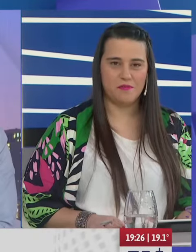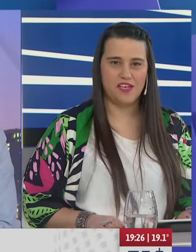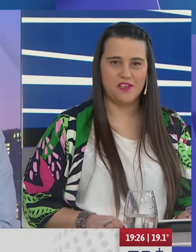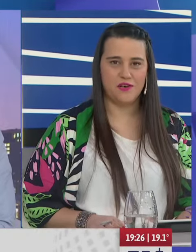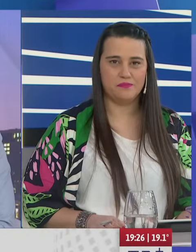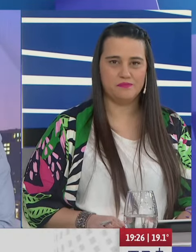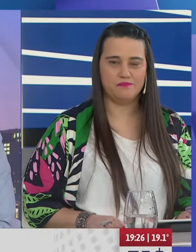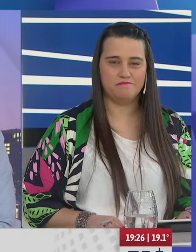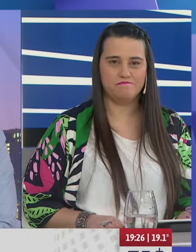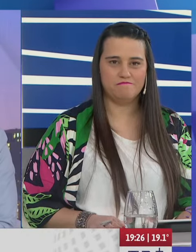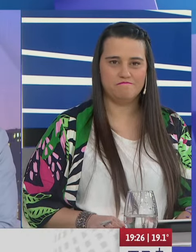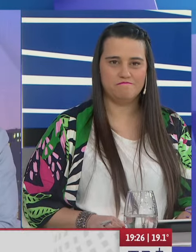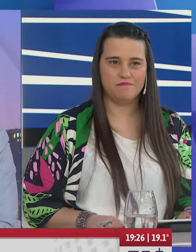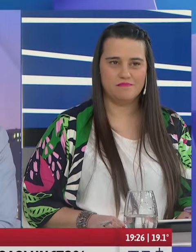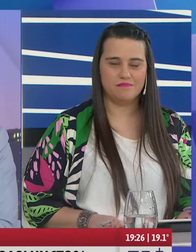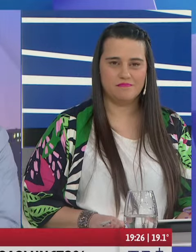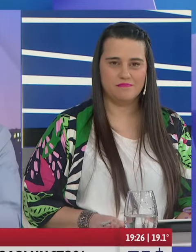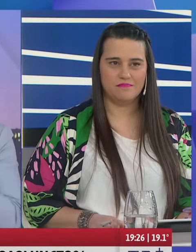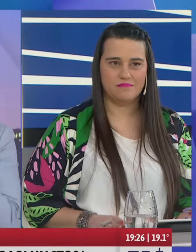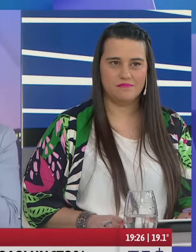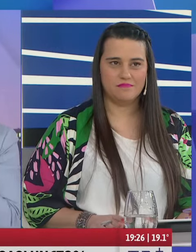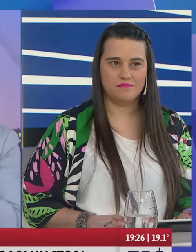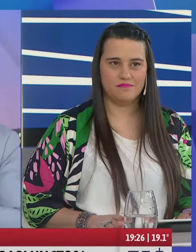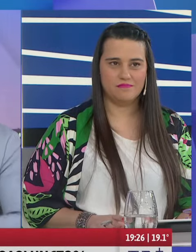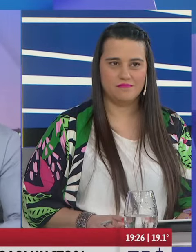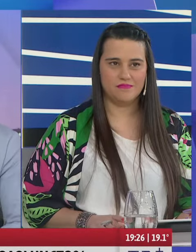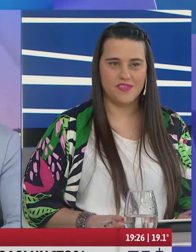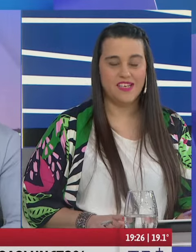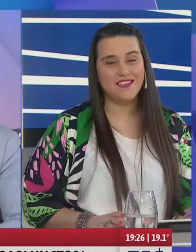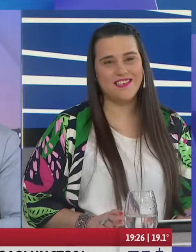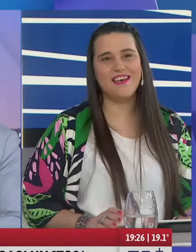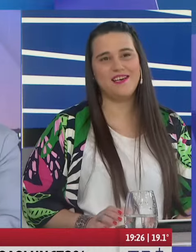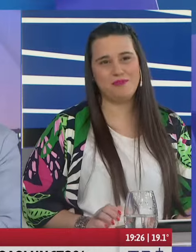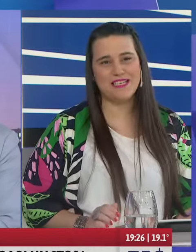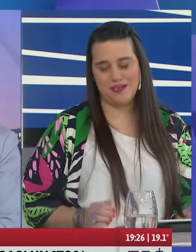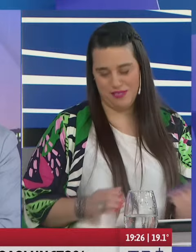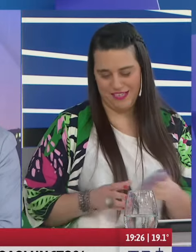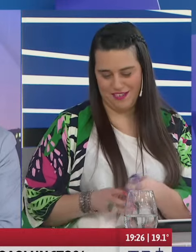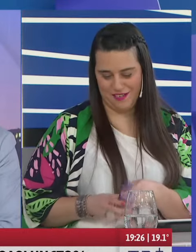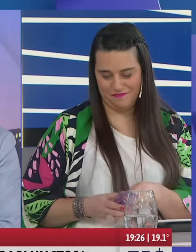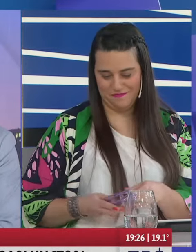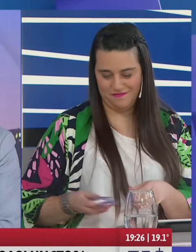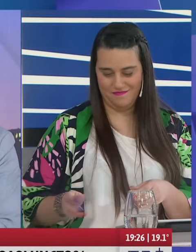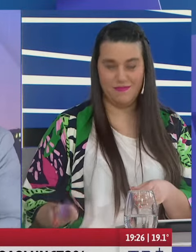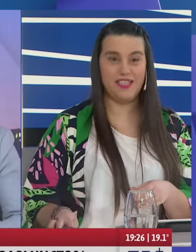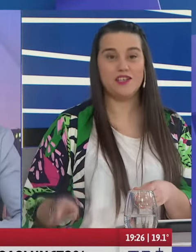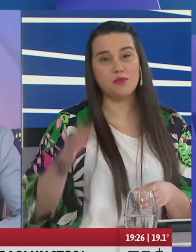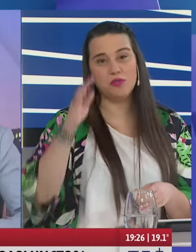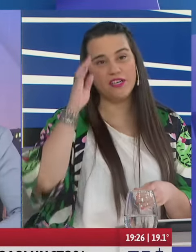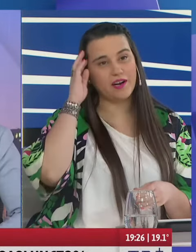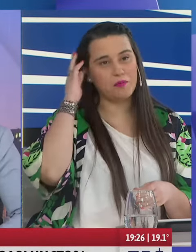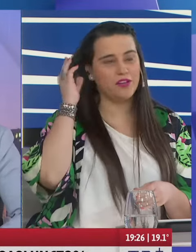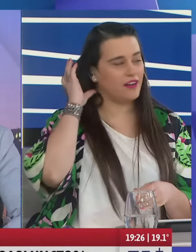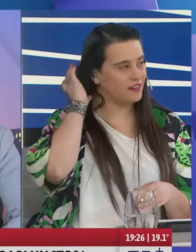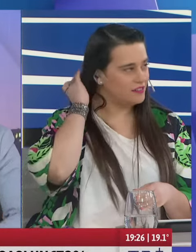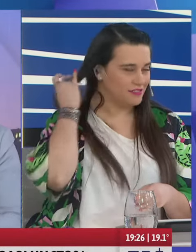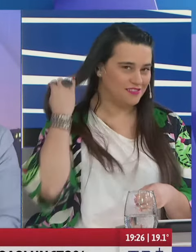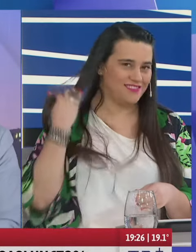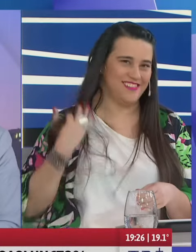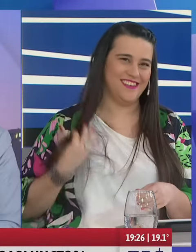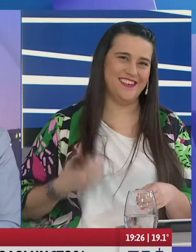estás? Bienvenido. ¿Cómo les va, chicos? Muy bien, algunos mejor que otros, ¿no? ¿Empezamos por el tema senadores? Sí, básicamente sí. Viste que no te pude ni